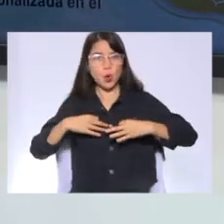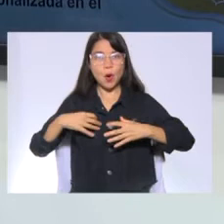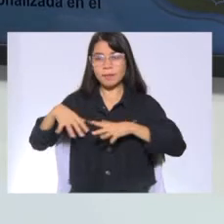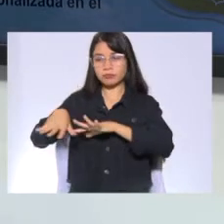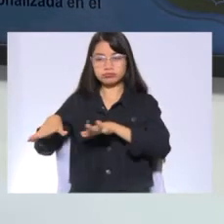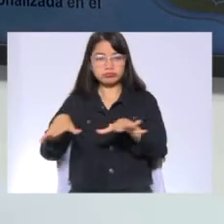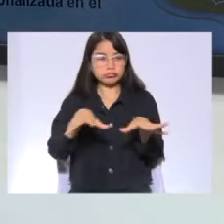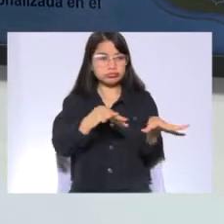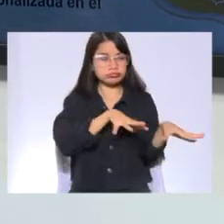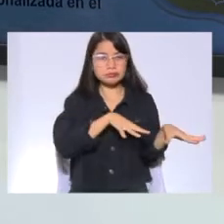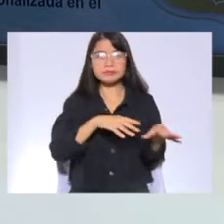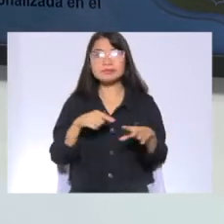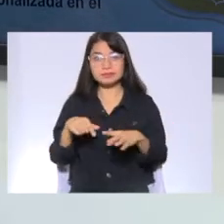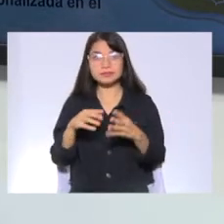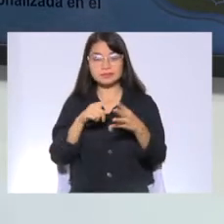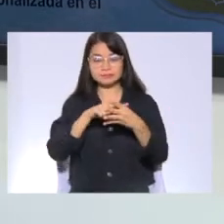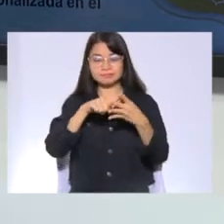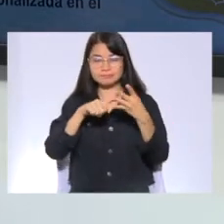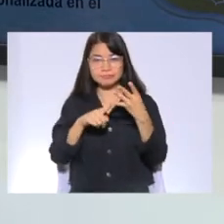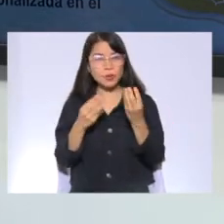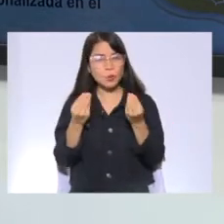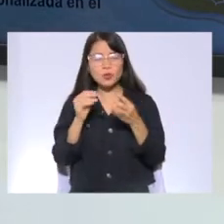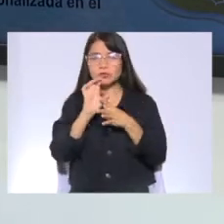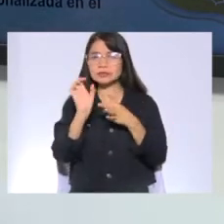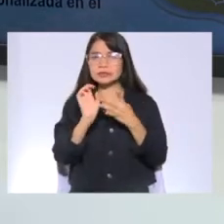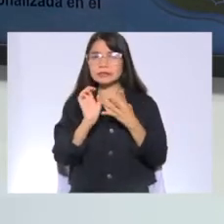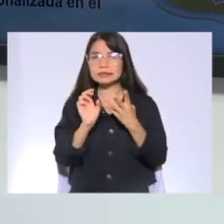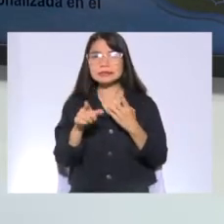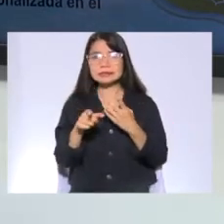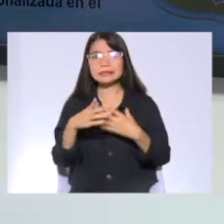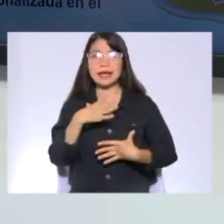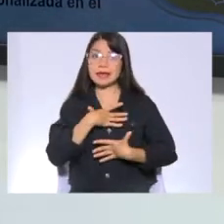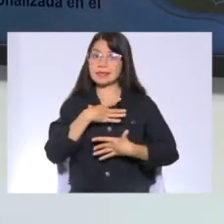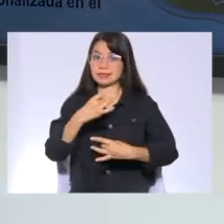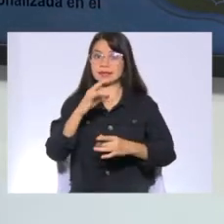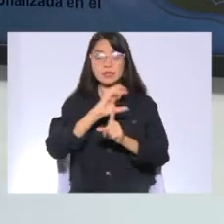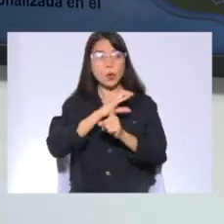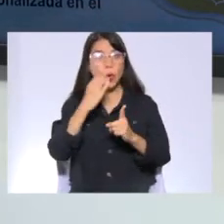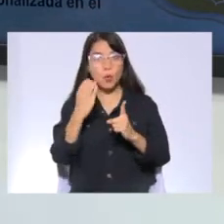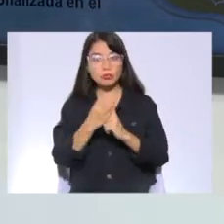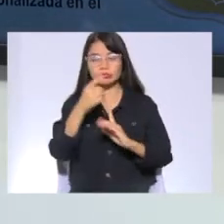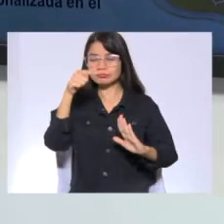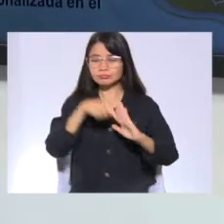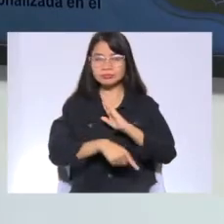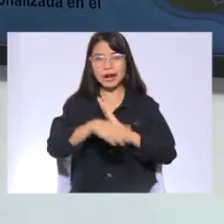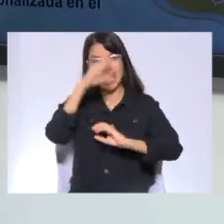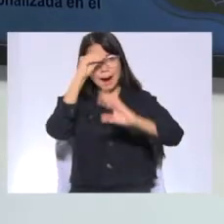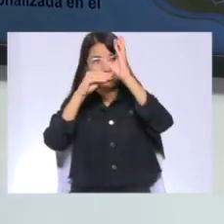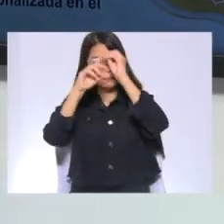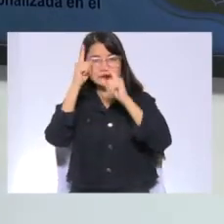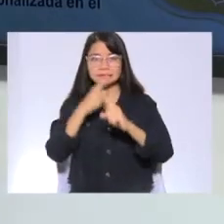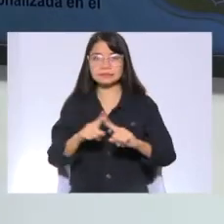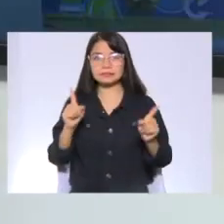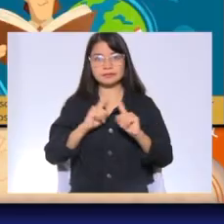de aumentar nuestro interés por la cultura y nuestro aprendizaje desde otro punto de vista.